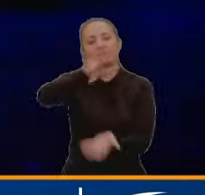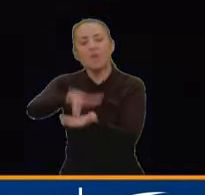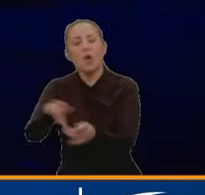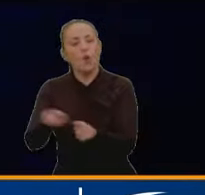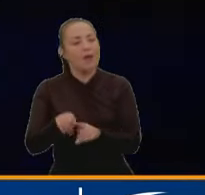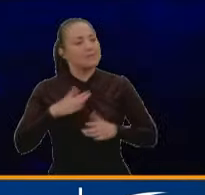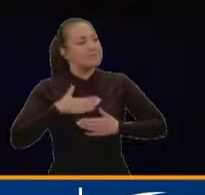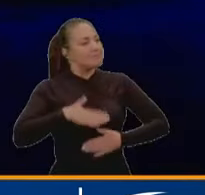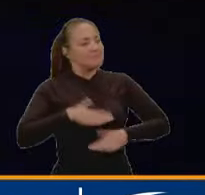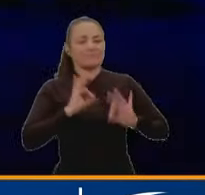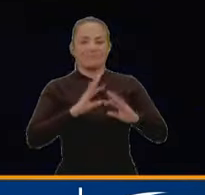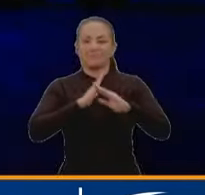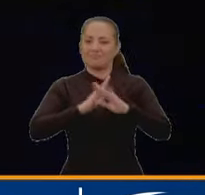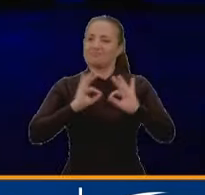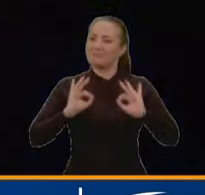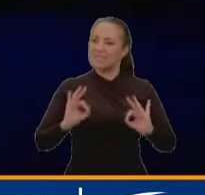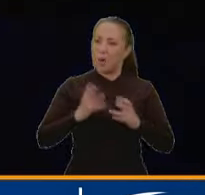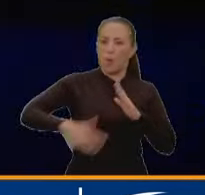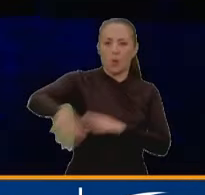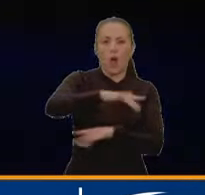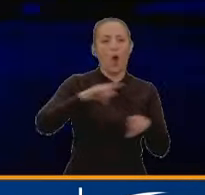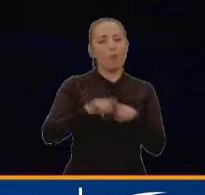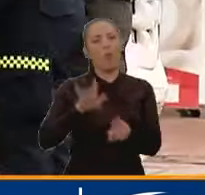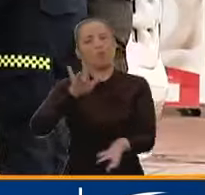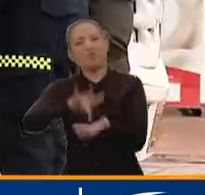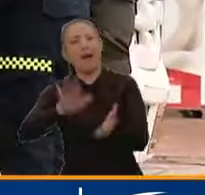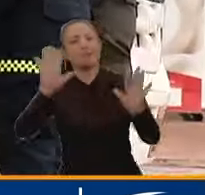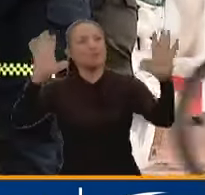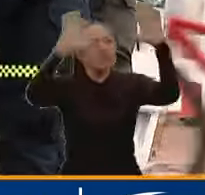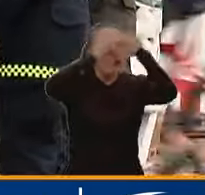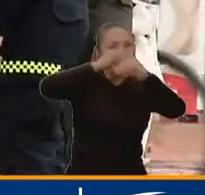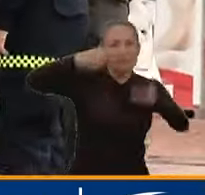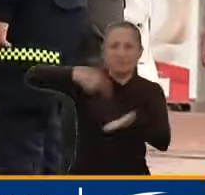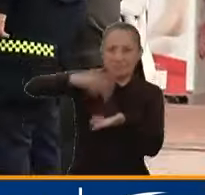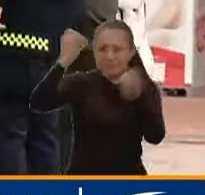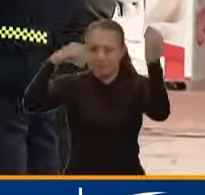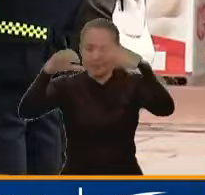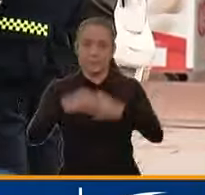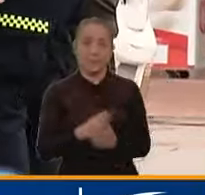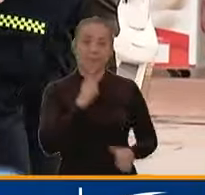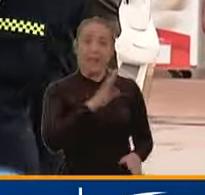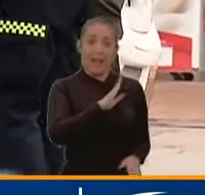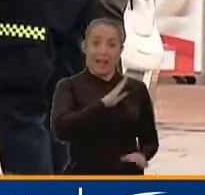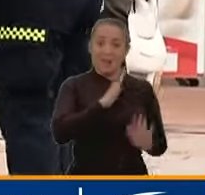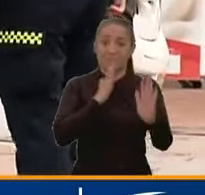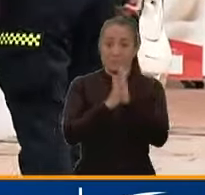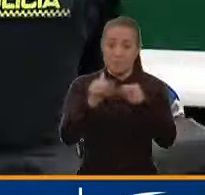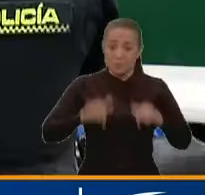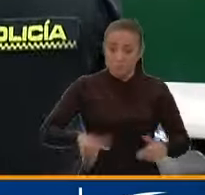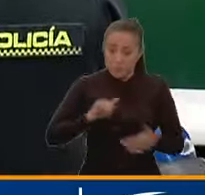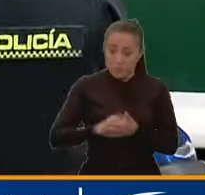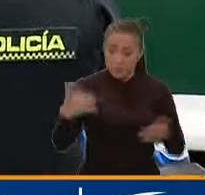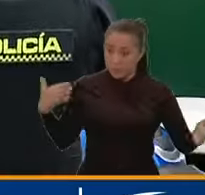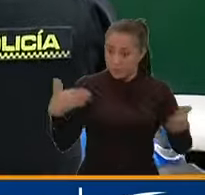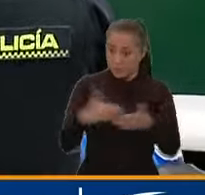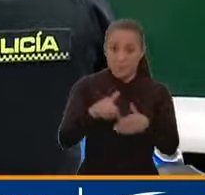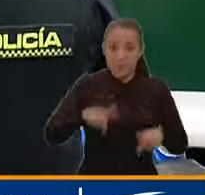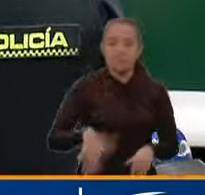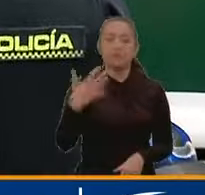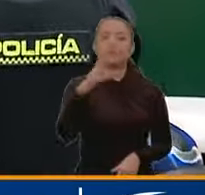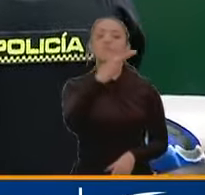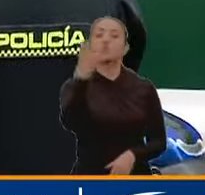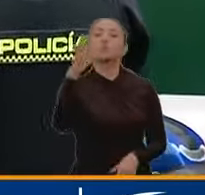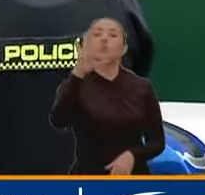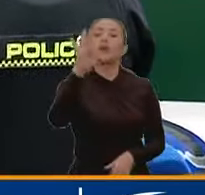en la participación de esa vida nocturna en nuestra ciudad. Según el alcalde, en lo ocurrido de este año se han impuesto 234 comparendos